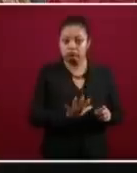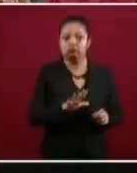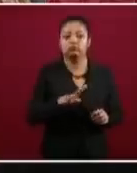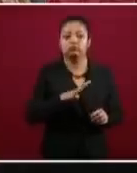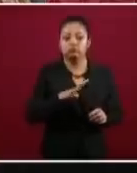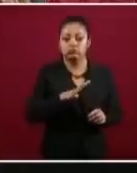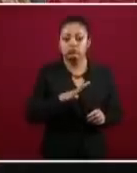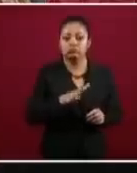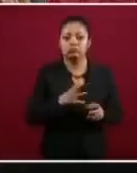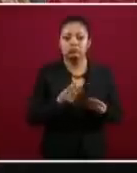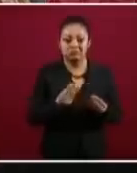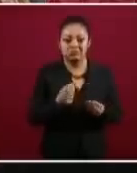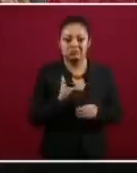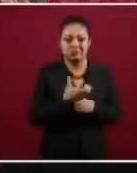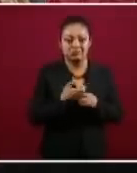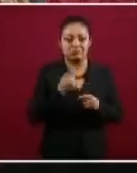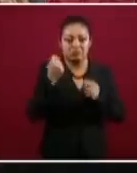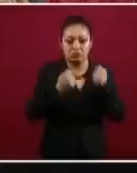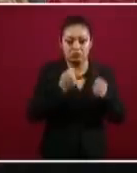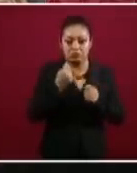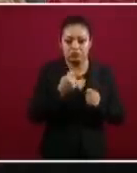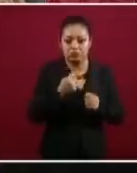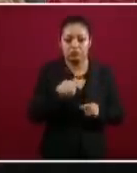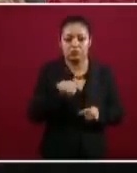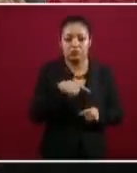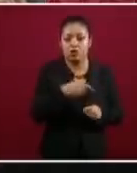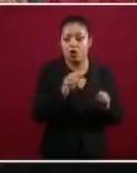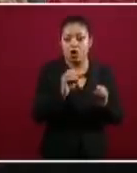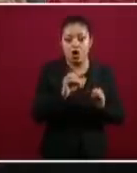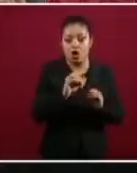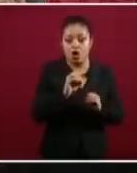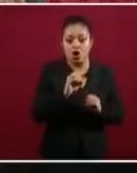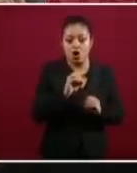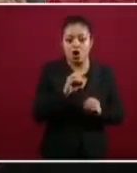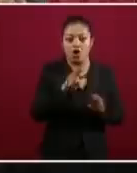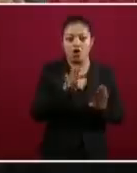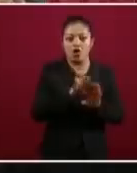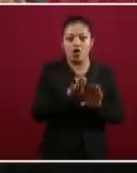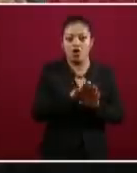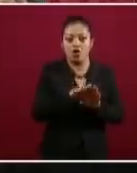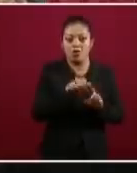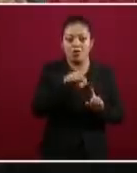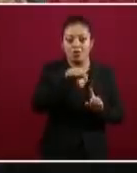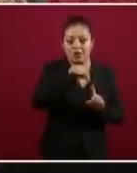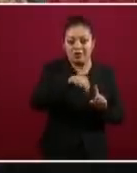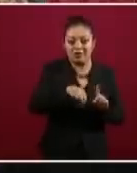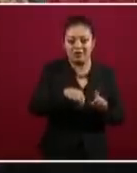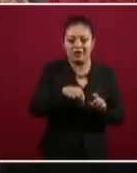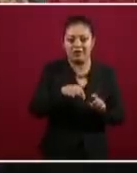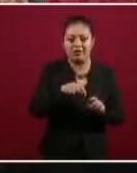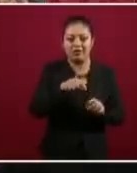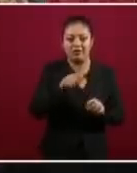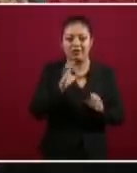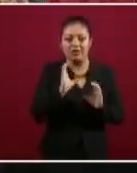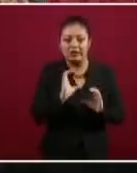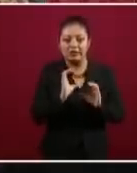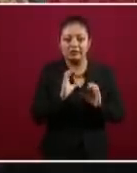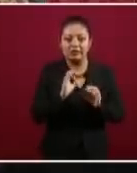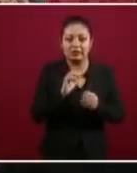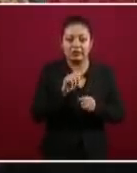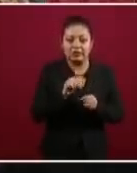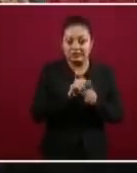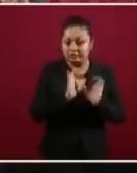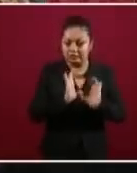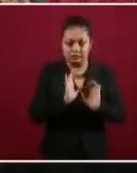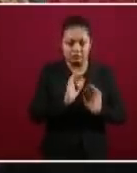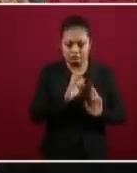decir que no tocamos en esta parte para nada lo que es la reserva de Siancán, y nos vamos dirigiendo hacia